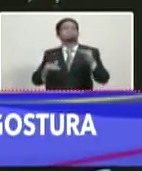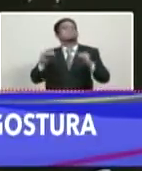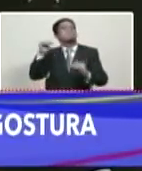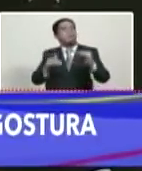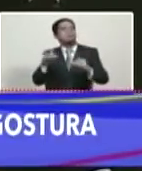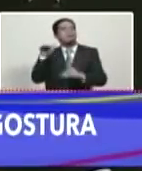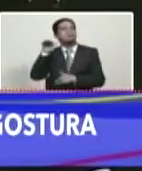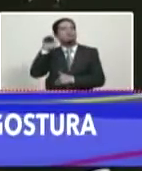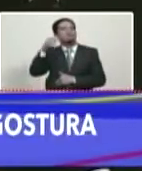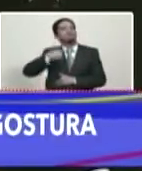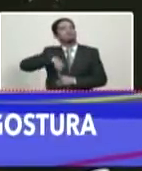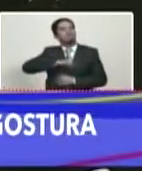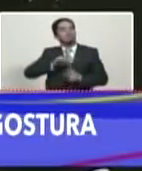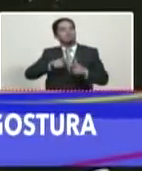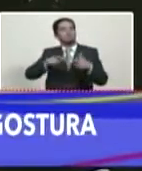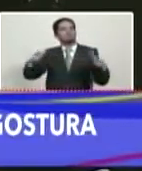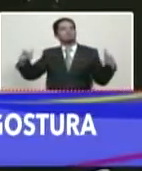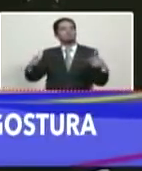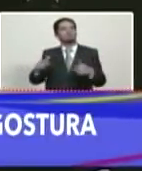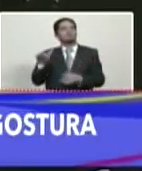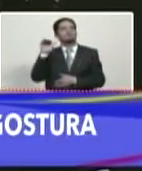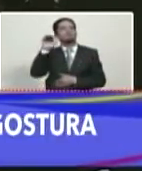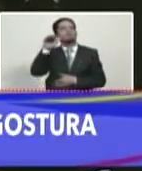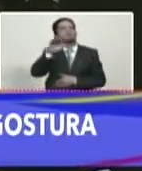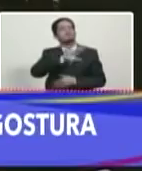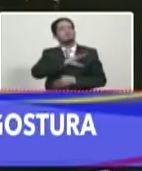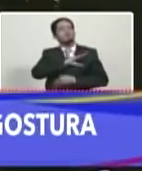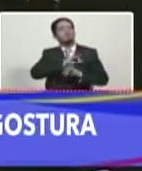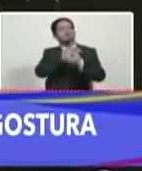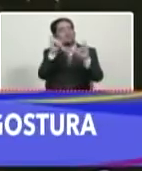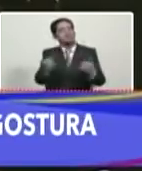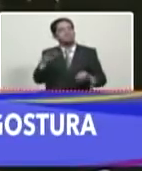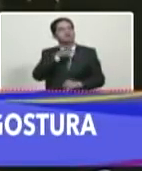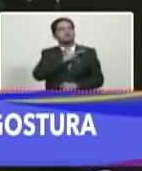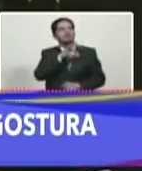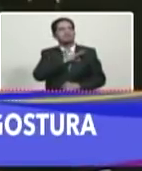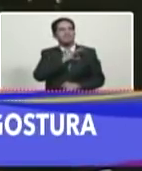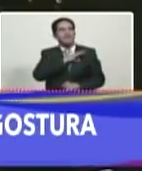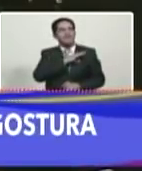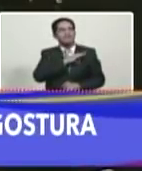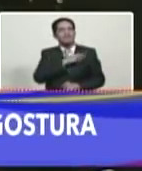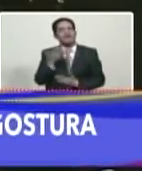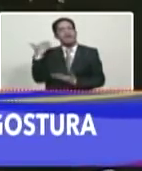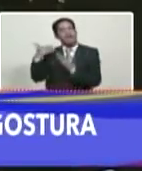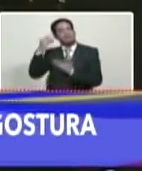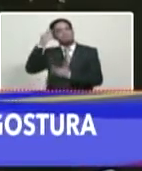de prosperidad de nuestro pueblo, el futuro de felicidad social enarbolado por Bolívar.